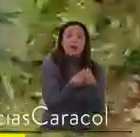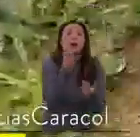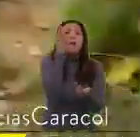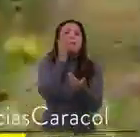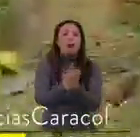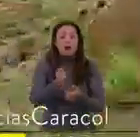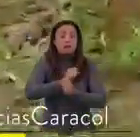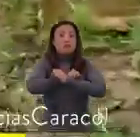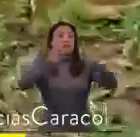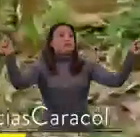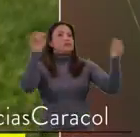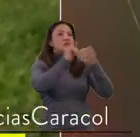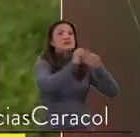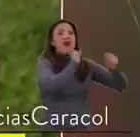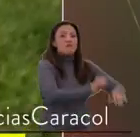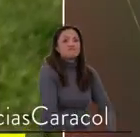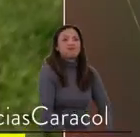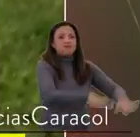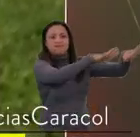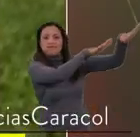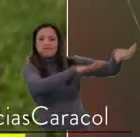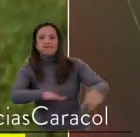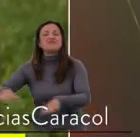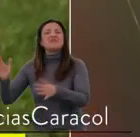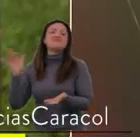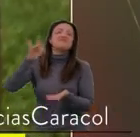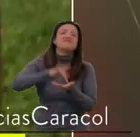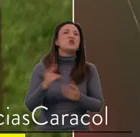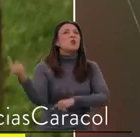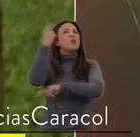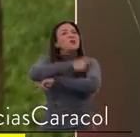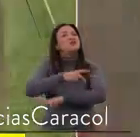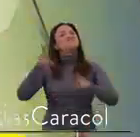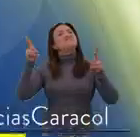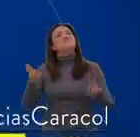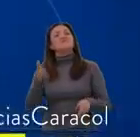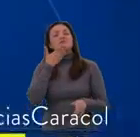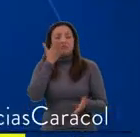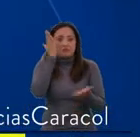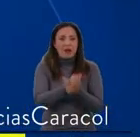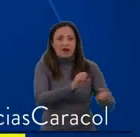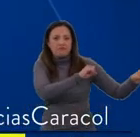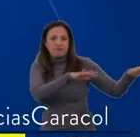sorprendidas por la creciente súbita del río cuando disfrutaban de un día de descanso.